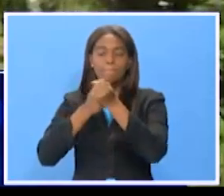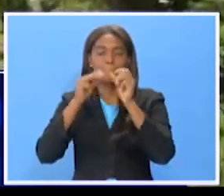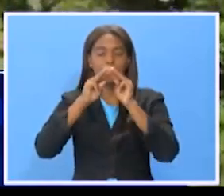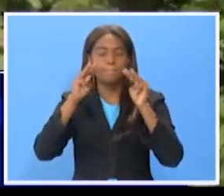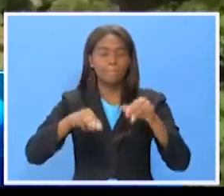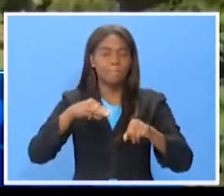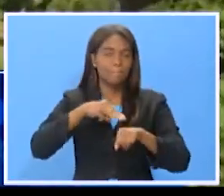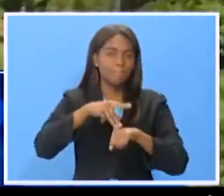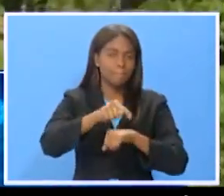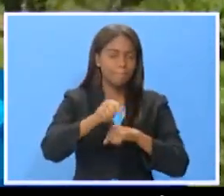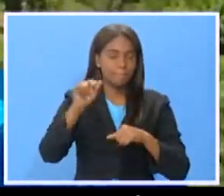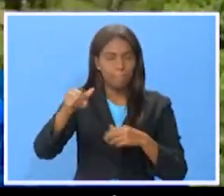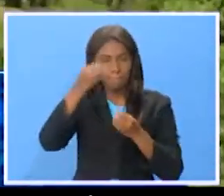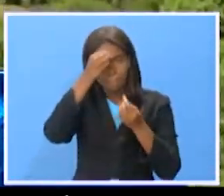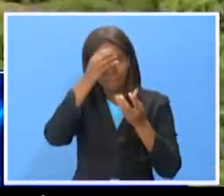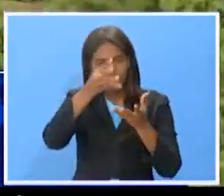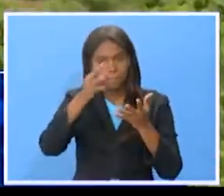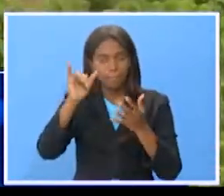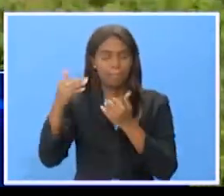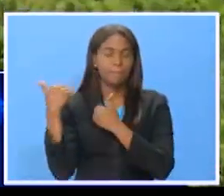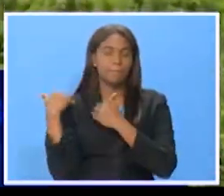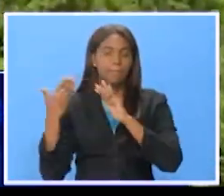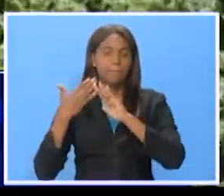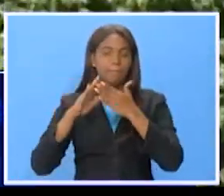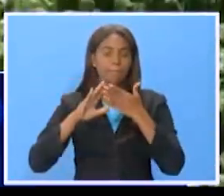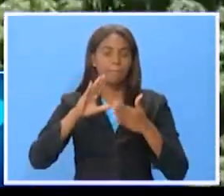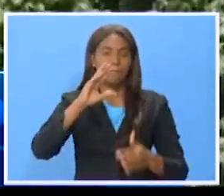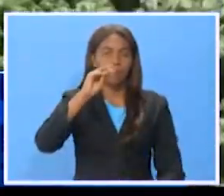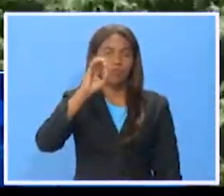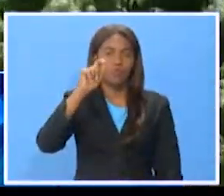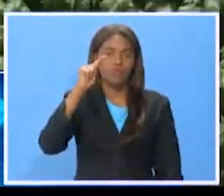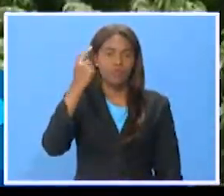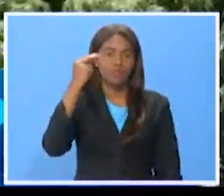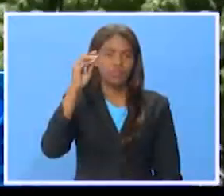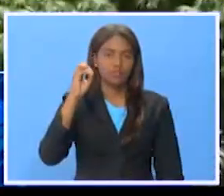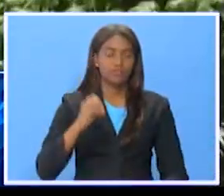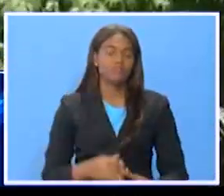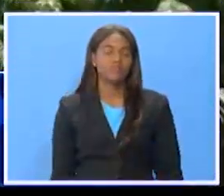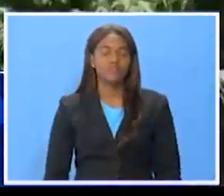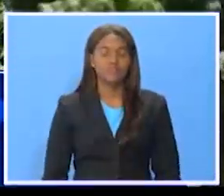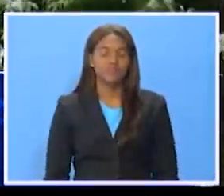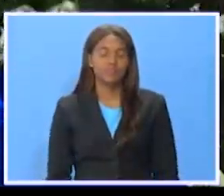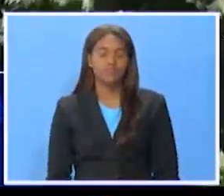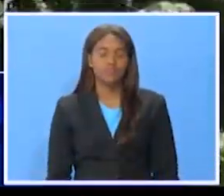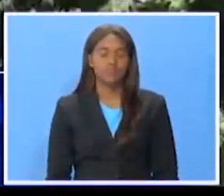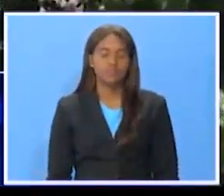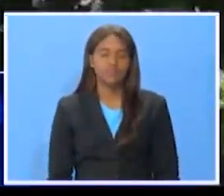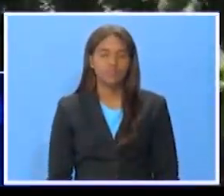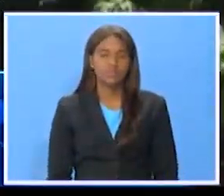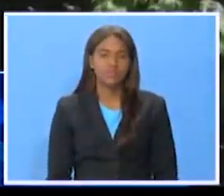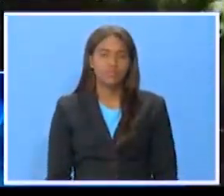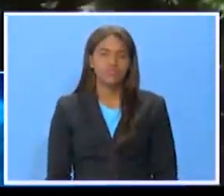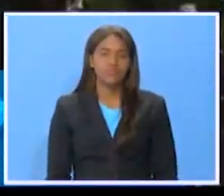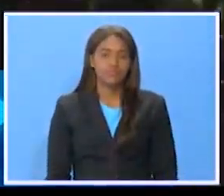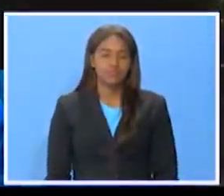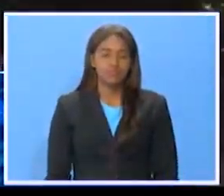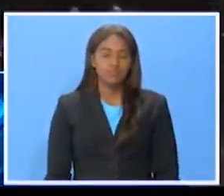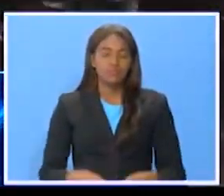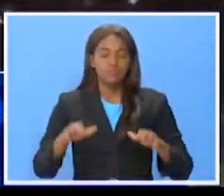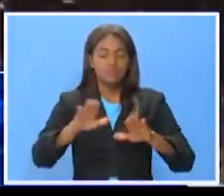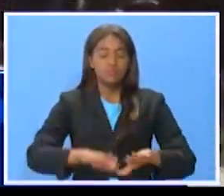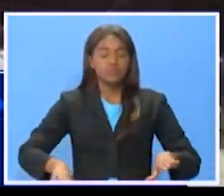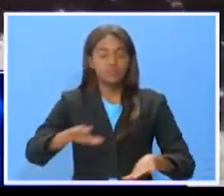Turismo. Así lo declaró su alcalde, Carlos Montaño. Es un distrito municipal ecoturístico y que también